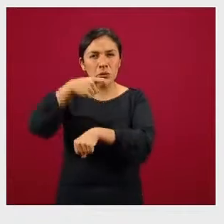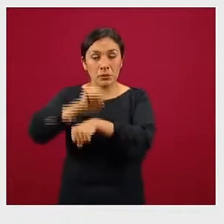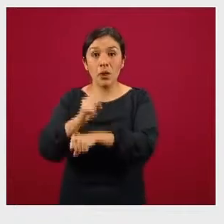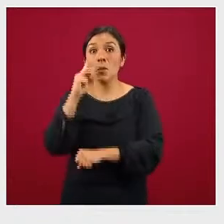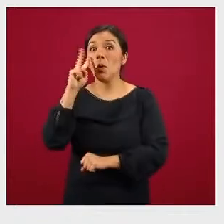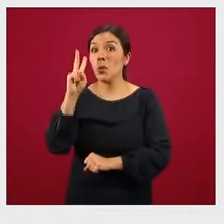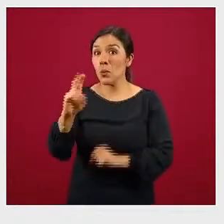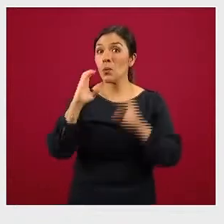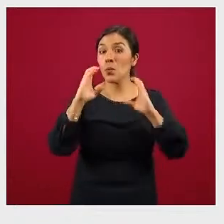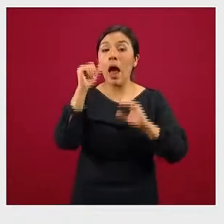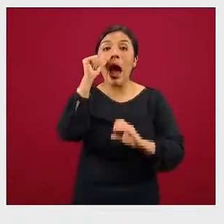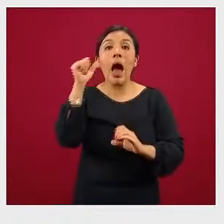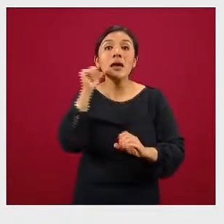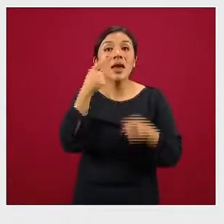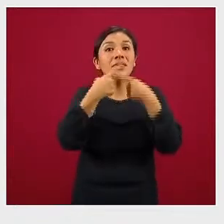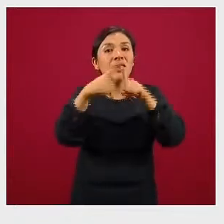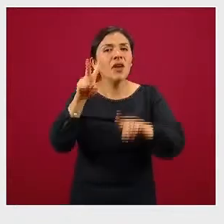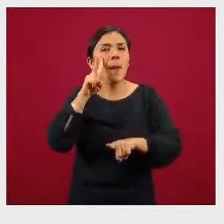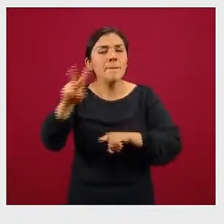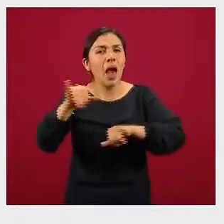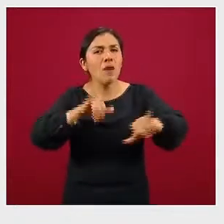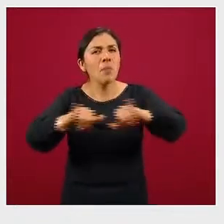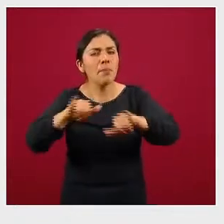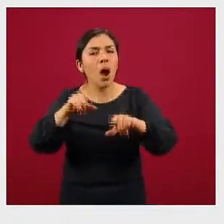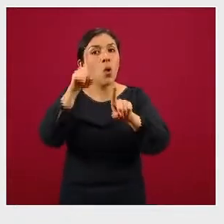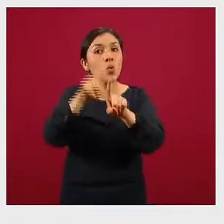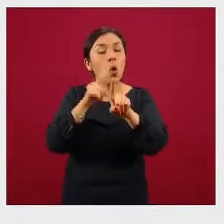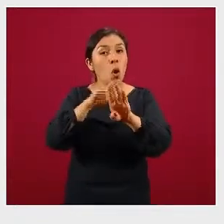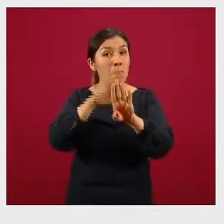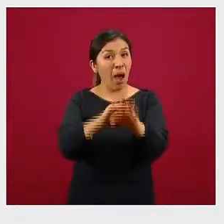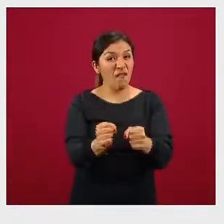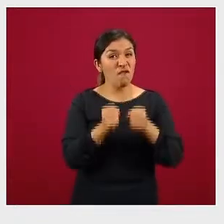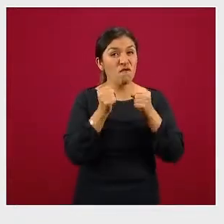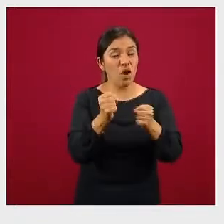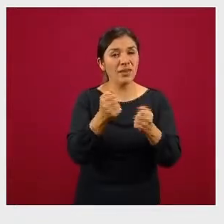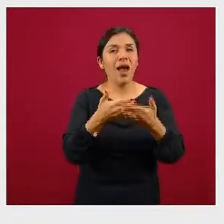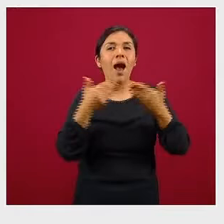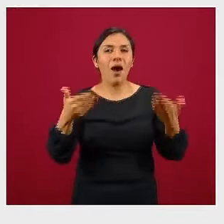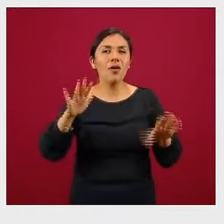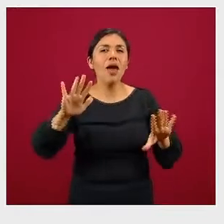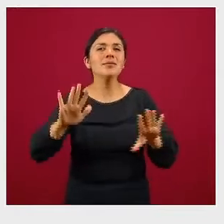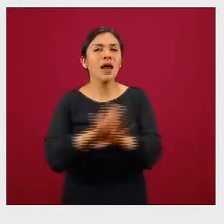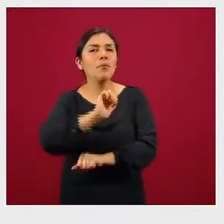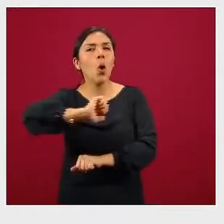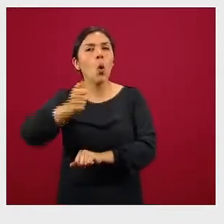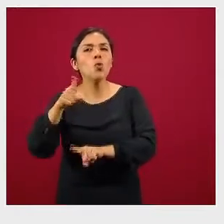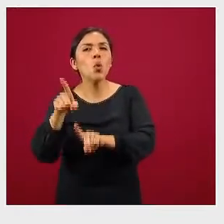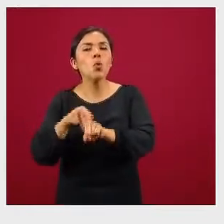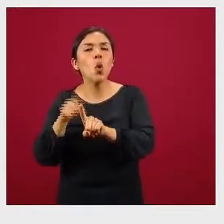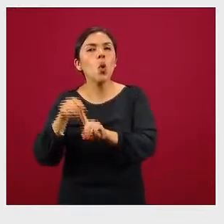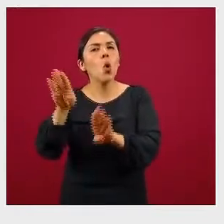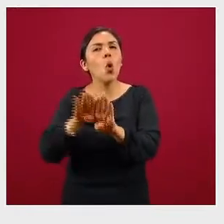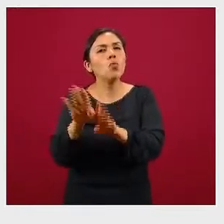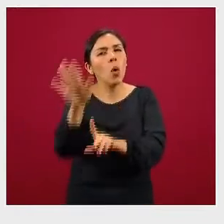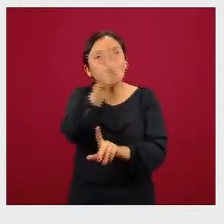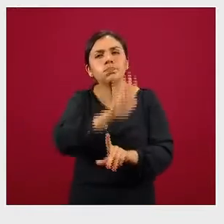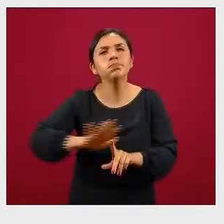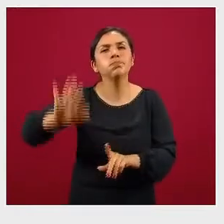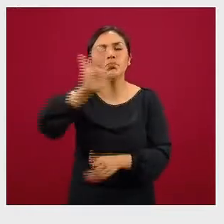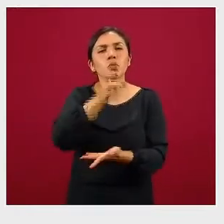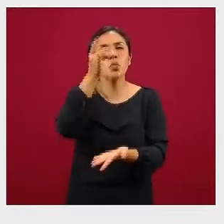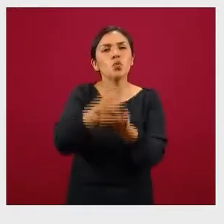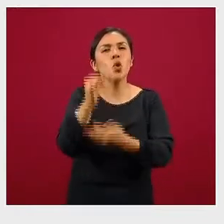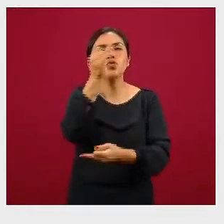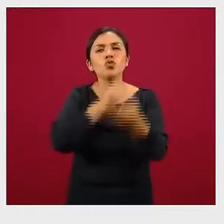con la escala, Ayer esto lo veían de color en el más intenso. La escala hoy la estamos presentando uniforme para todas las